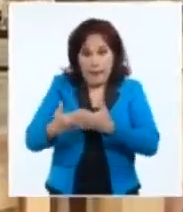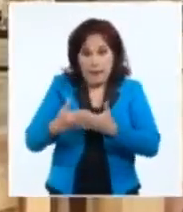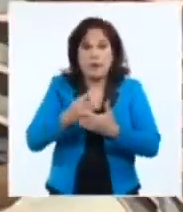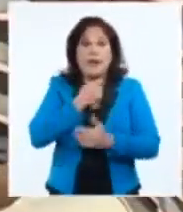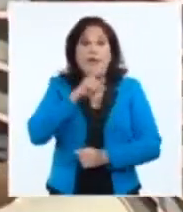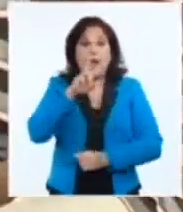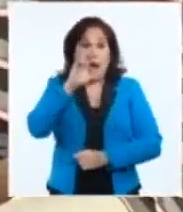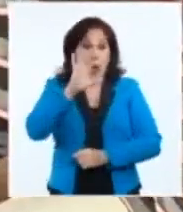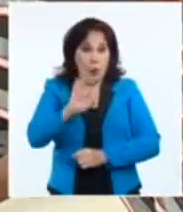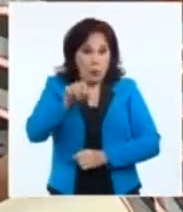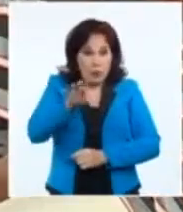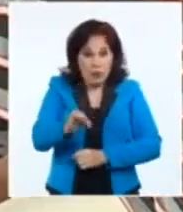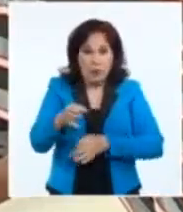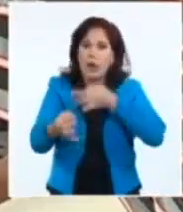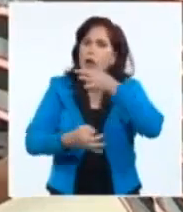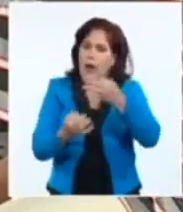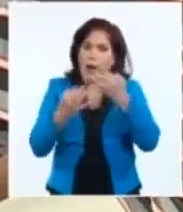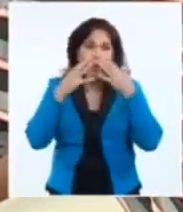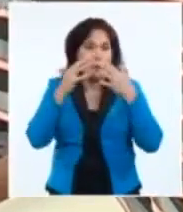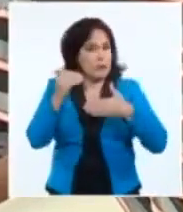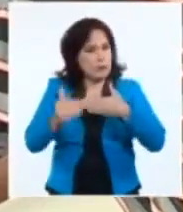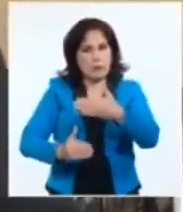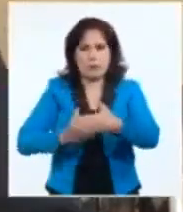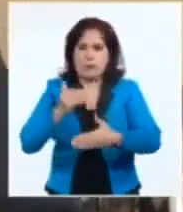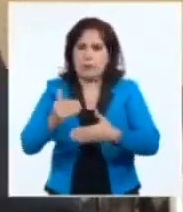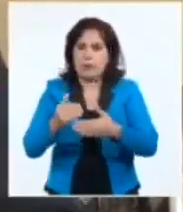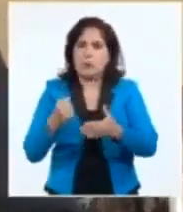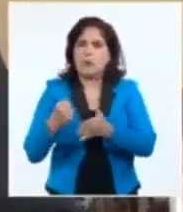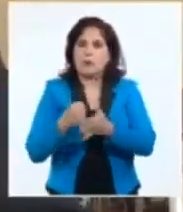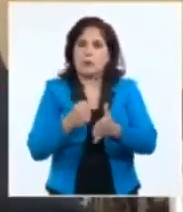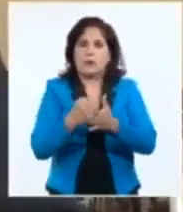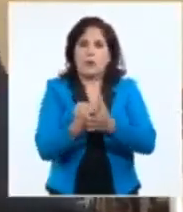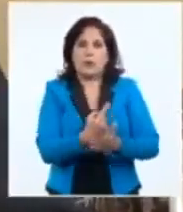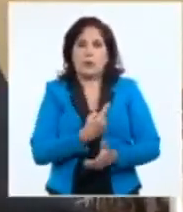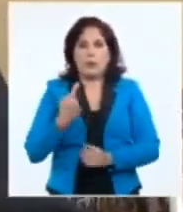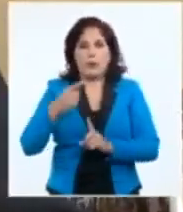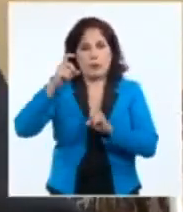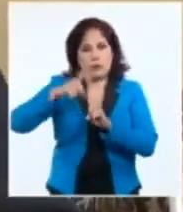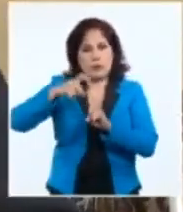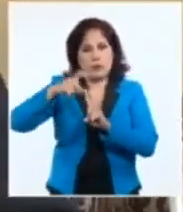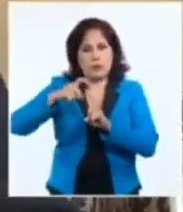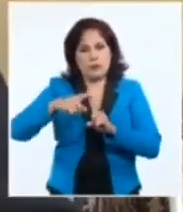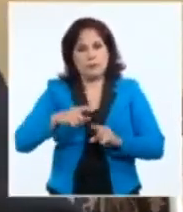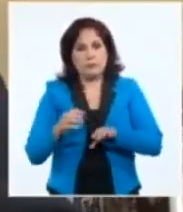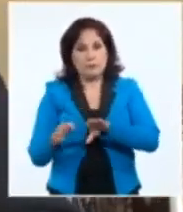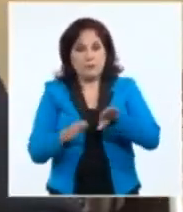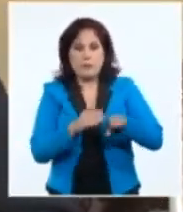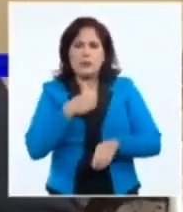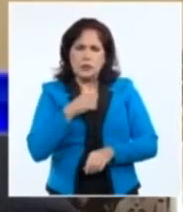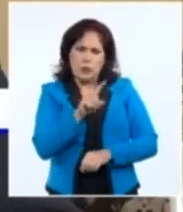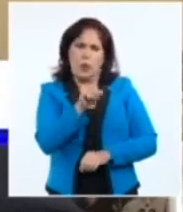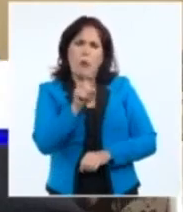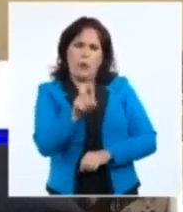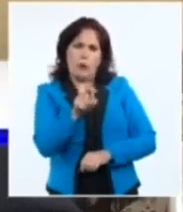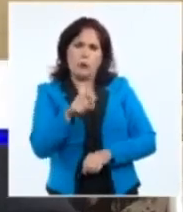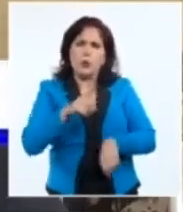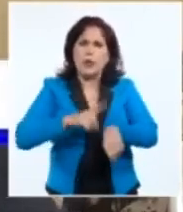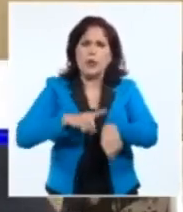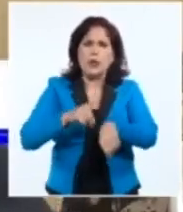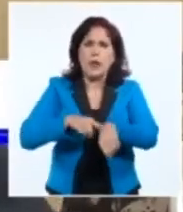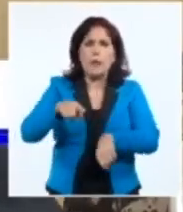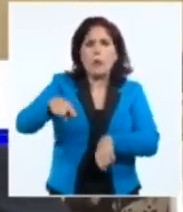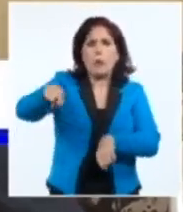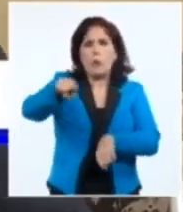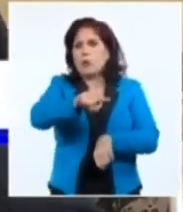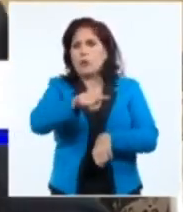Prieto Guillama reveló que es necesario el proceso impulsado por la CTC. Yo pudiera preguntar qué tiempo hacía que